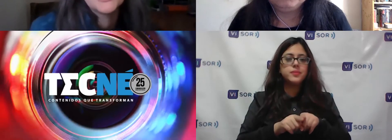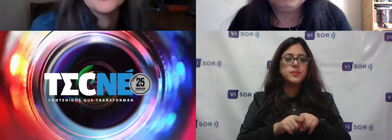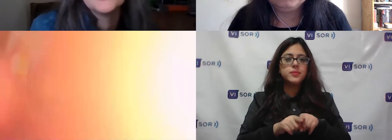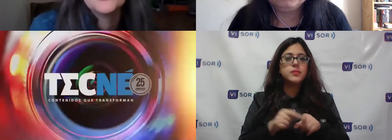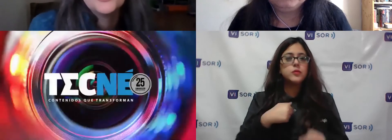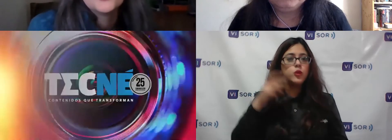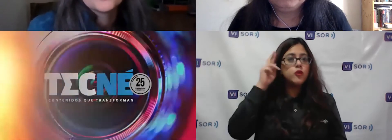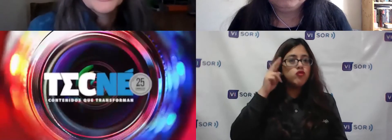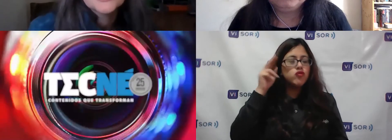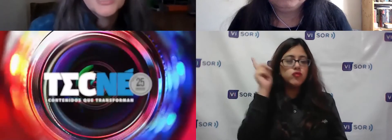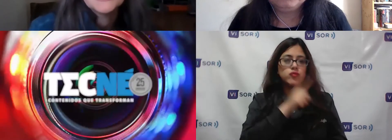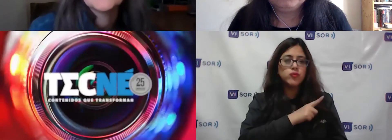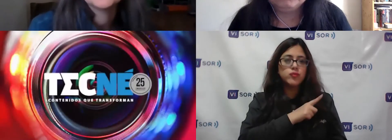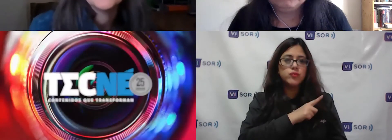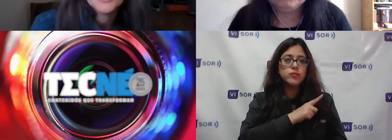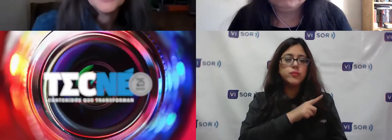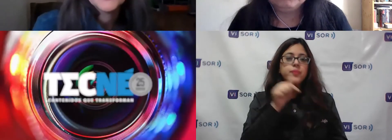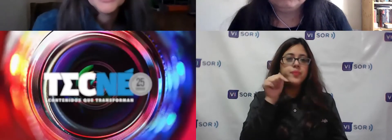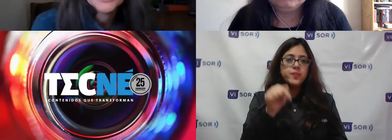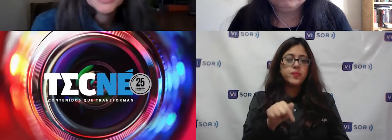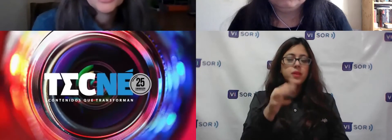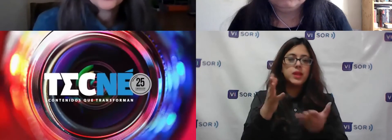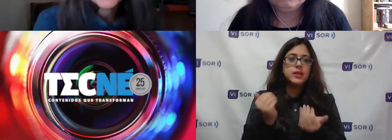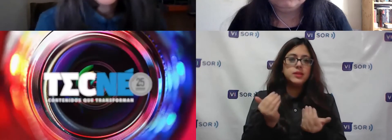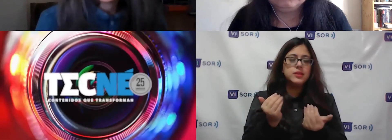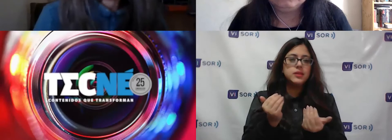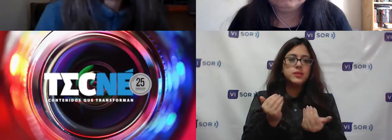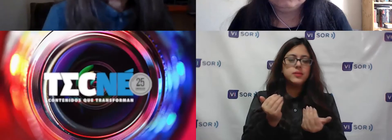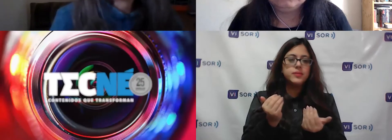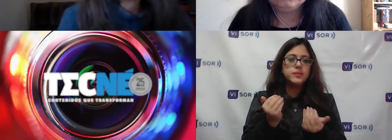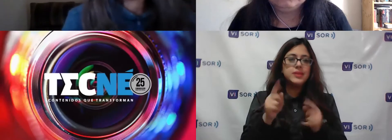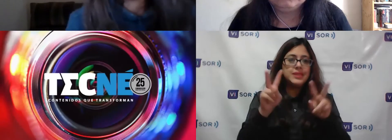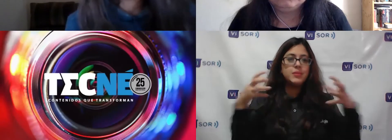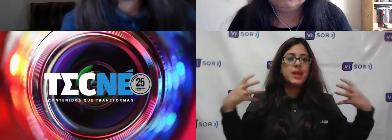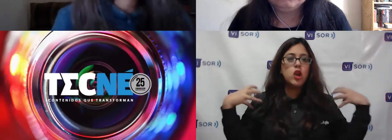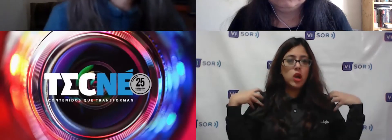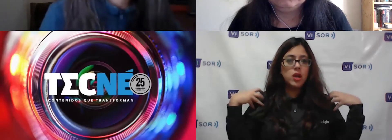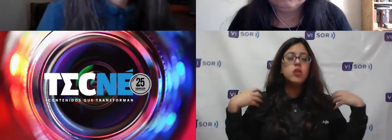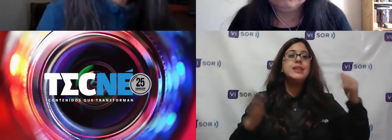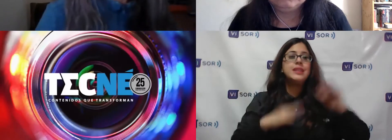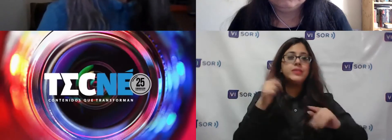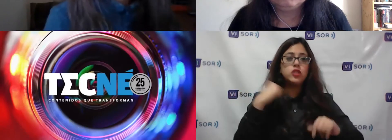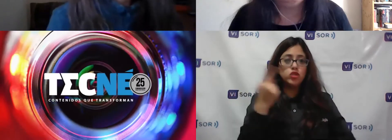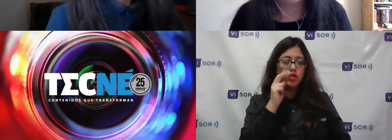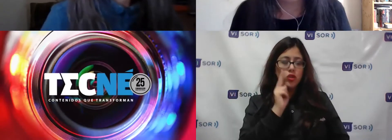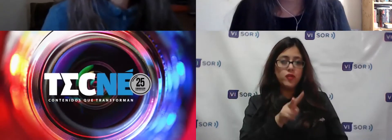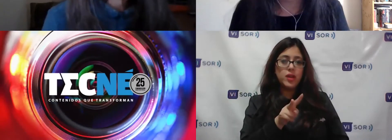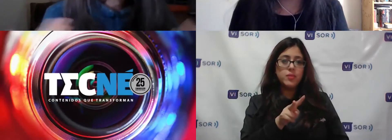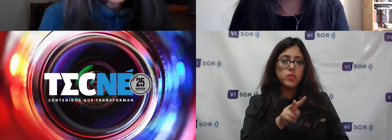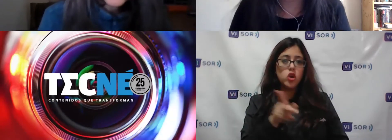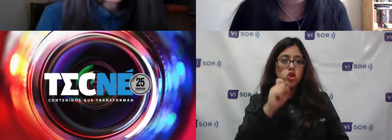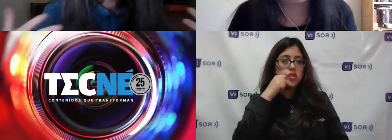final con esta necesidad de que los cargos como no los de muchas veces no están del todo